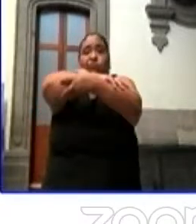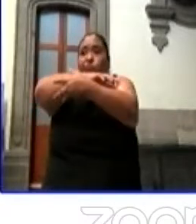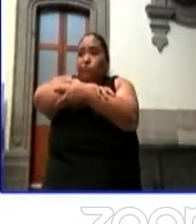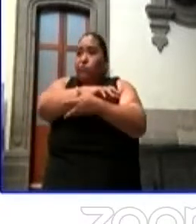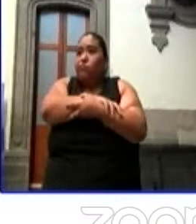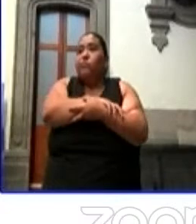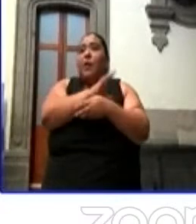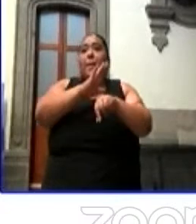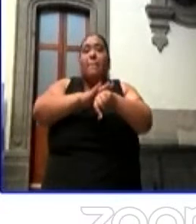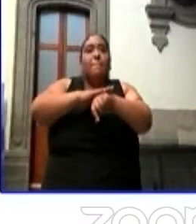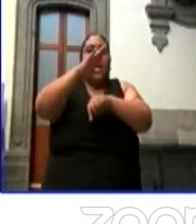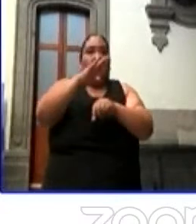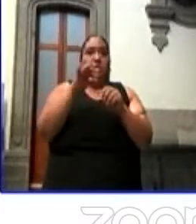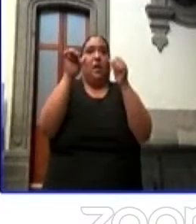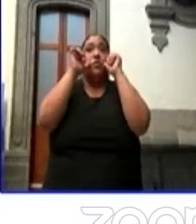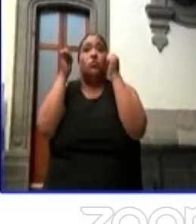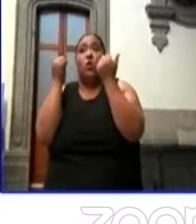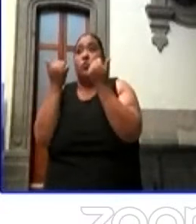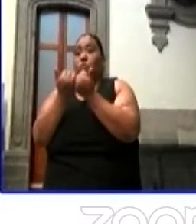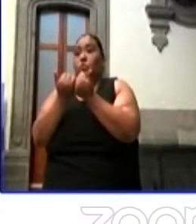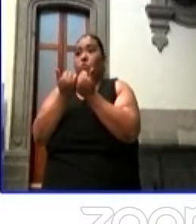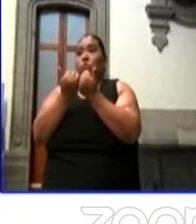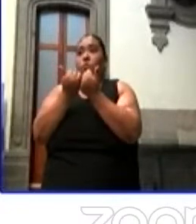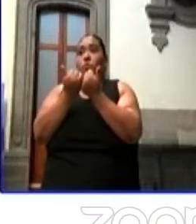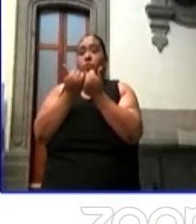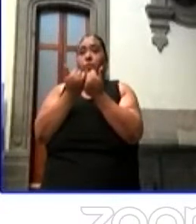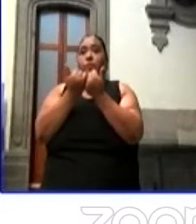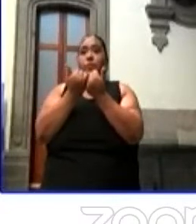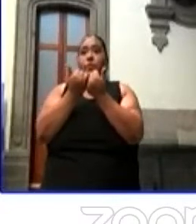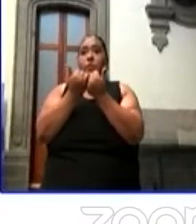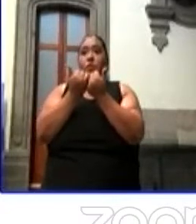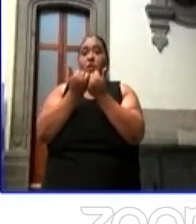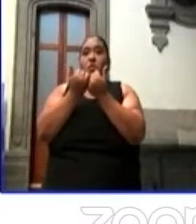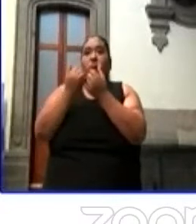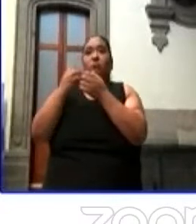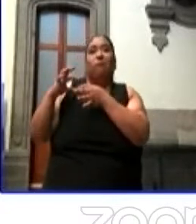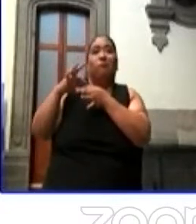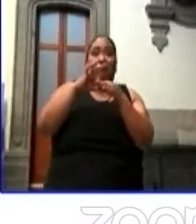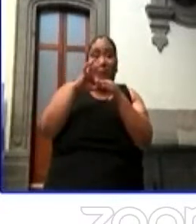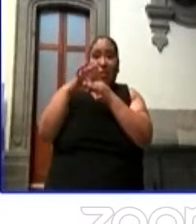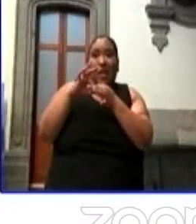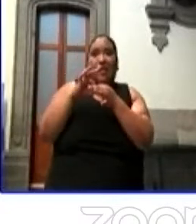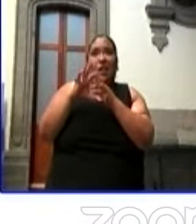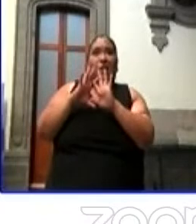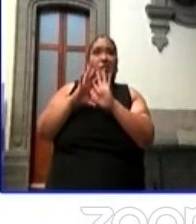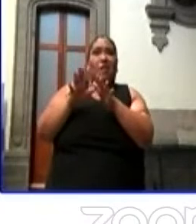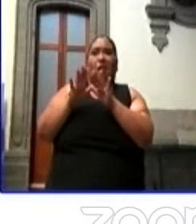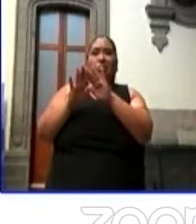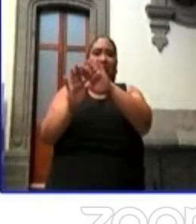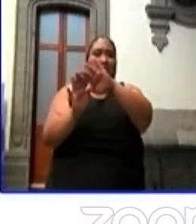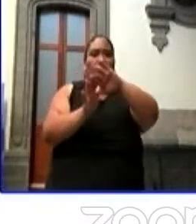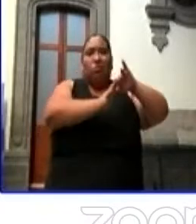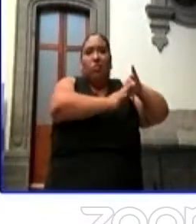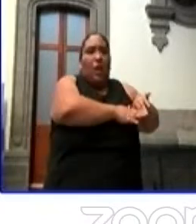de sociedad civil. No nos podemos quedar atrás, no nos pueden